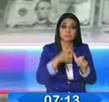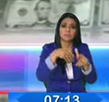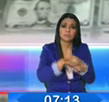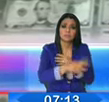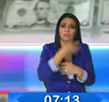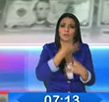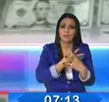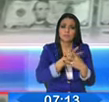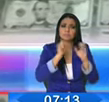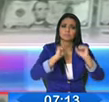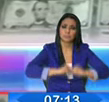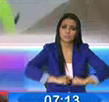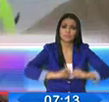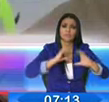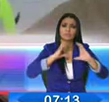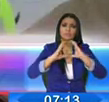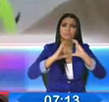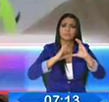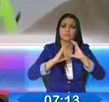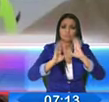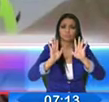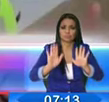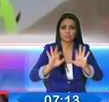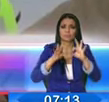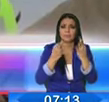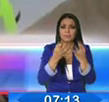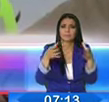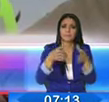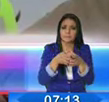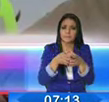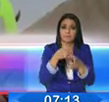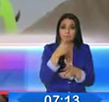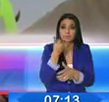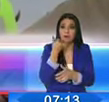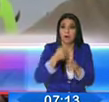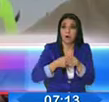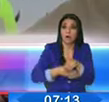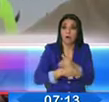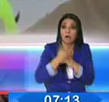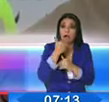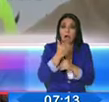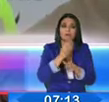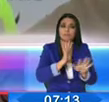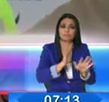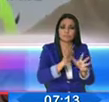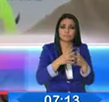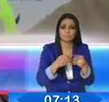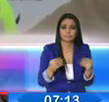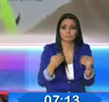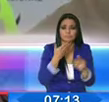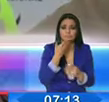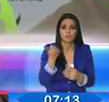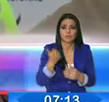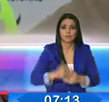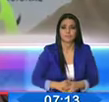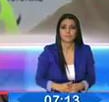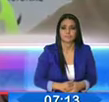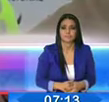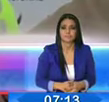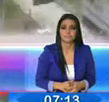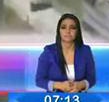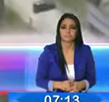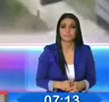libertad y puedan acceder también a una comunicación en donde se evite de cierta manera el ingreso de objetos prohibidos al centro de